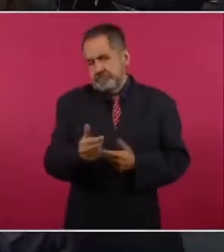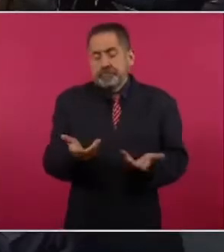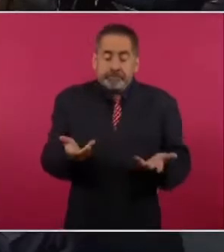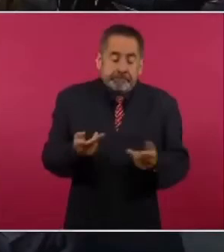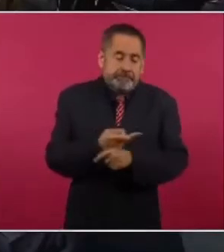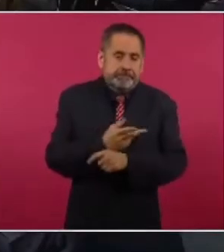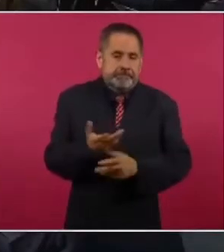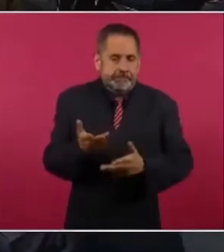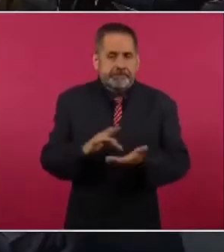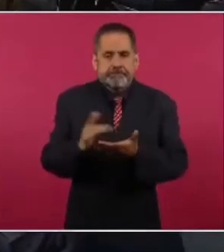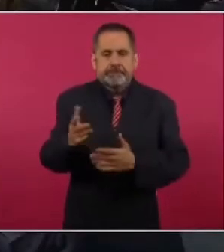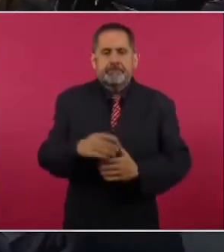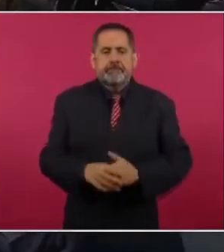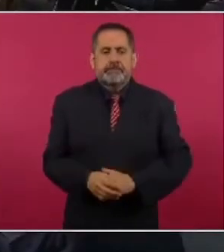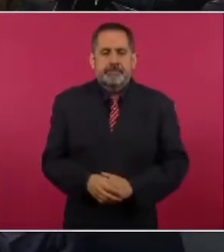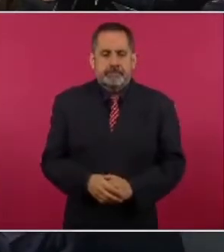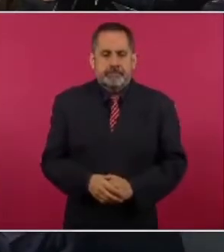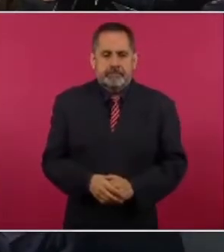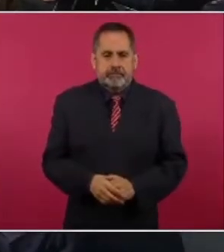Gracias.